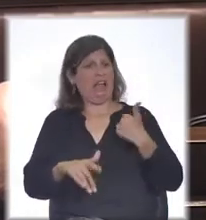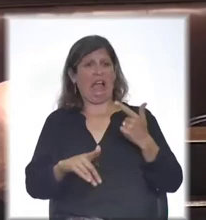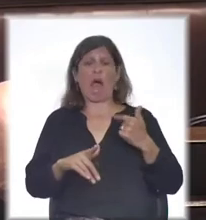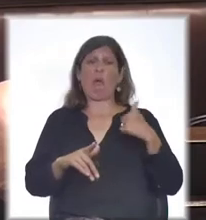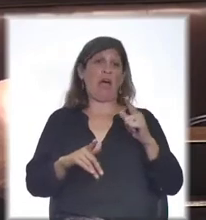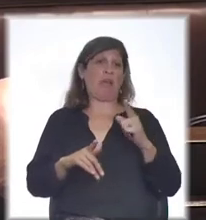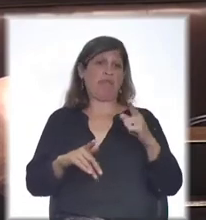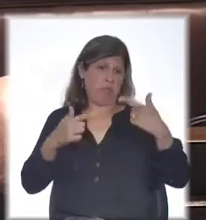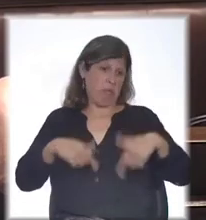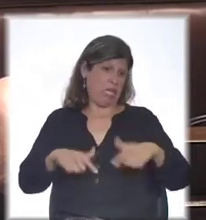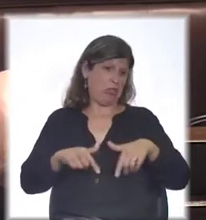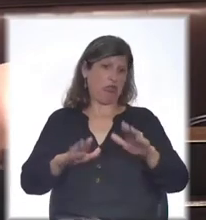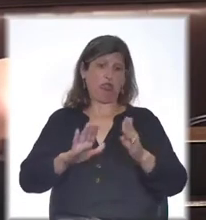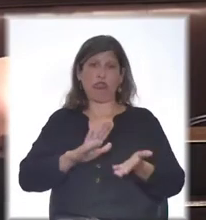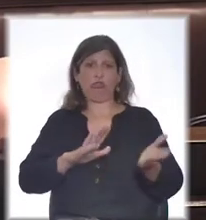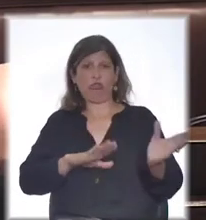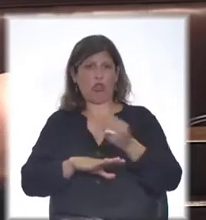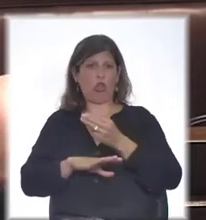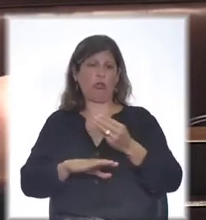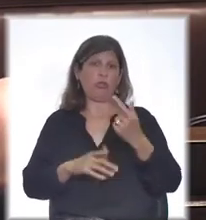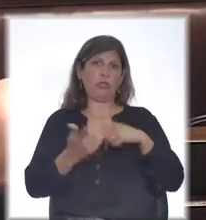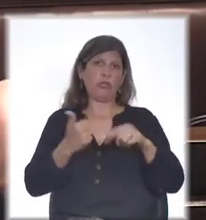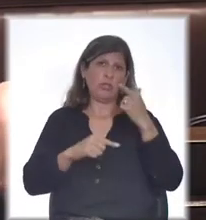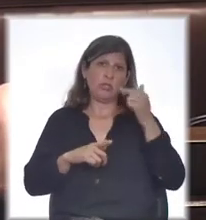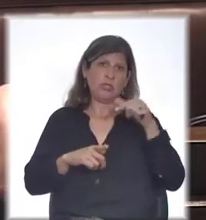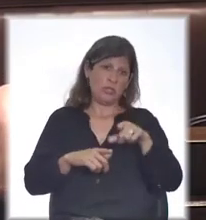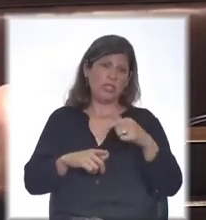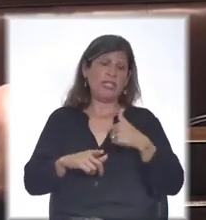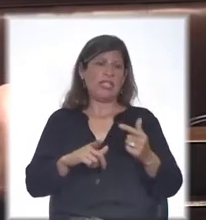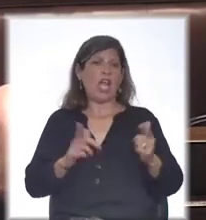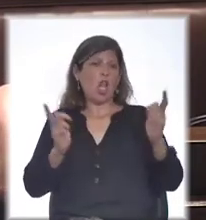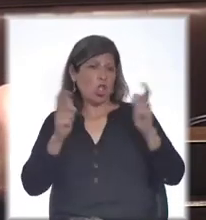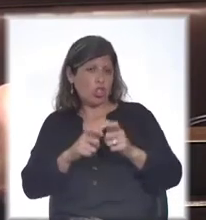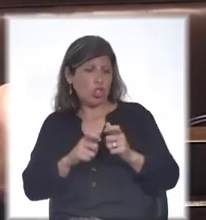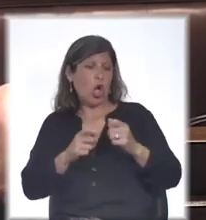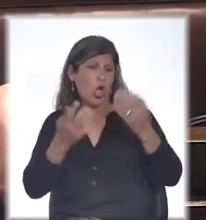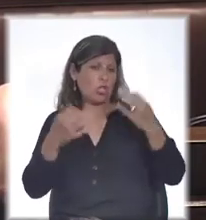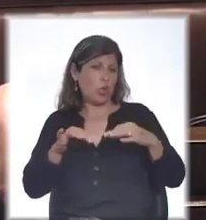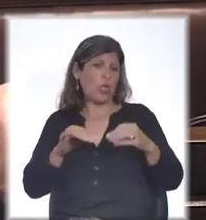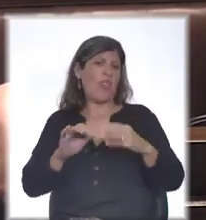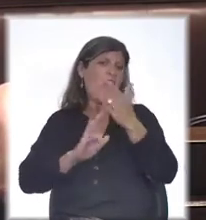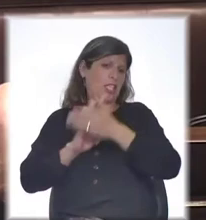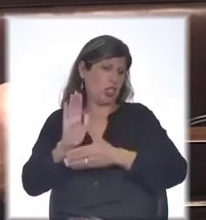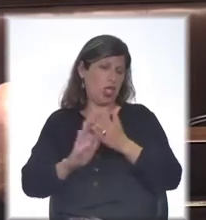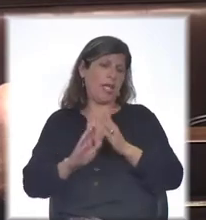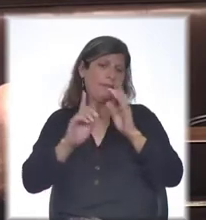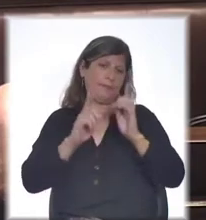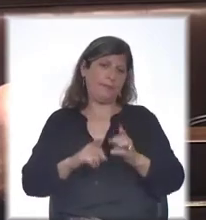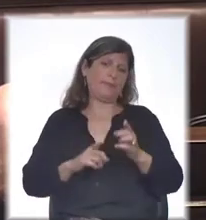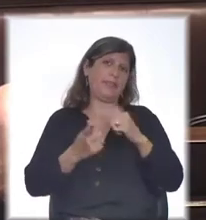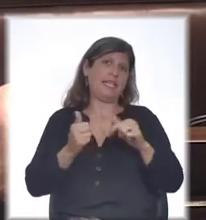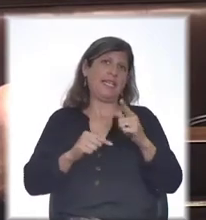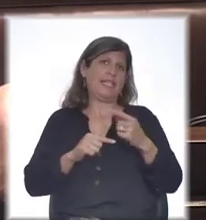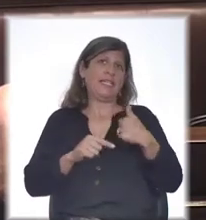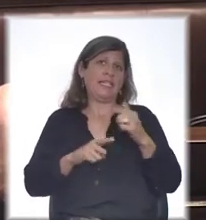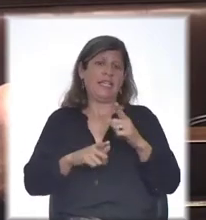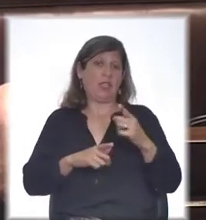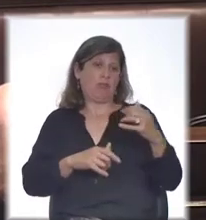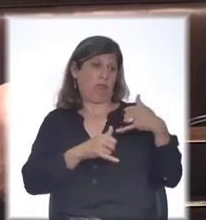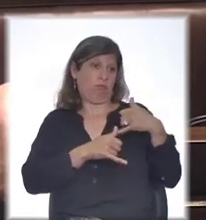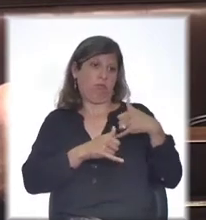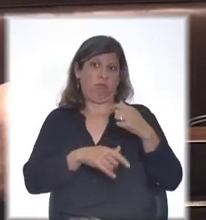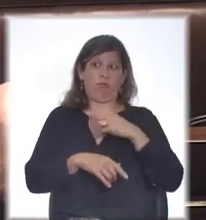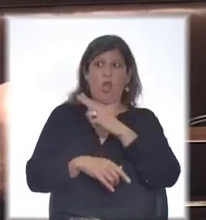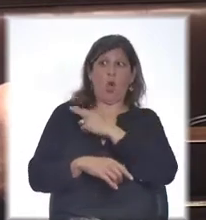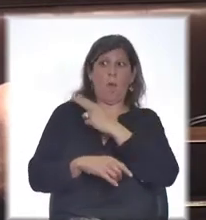Ministros. Se institucionalizaba el COSENA, el Consejo de Seguridad Nacional, en la que los comandantes en jefe de las Fuerzas Armadas